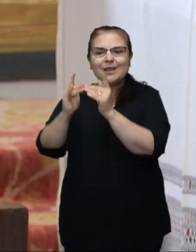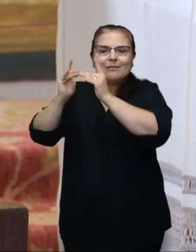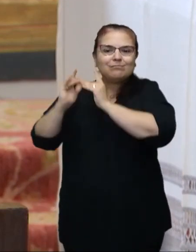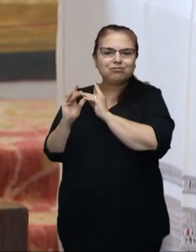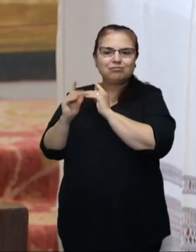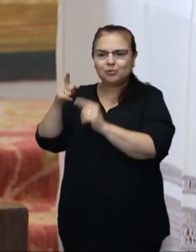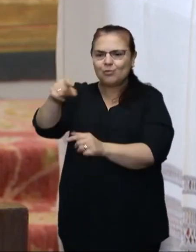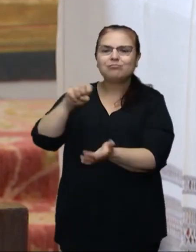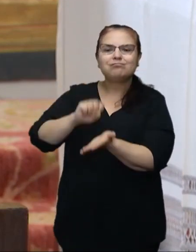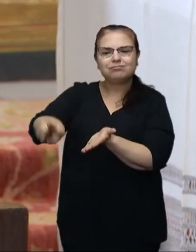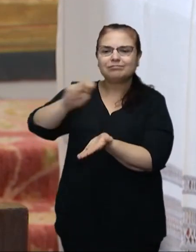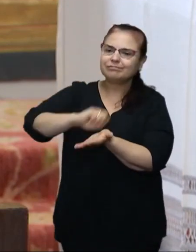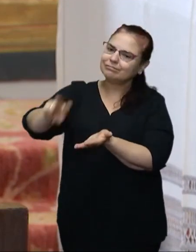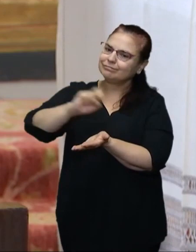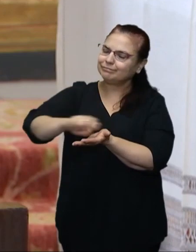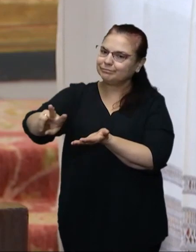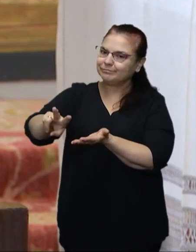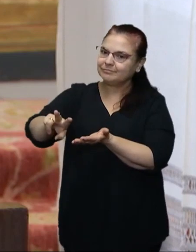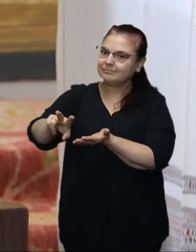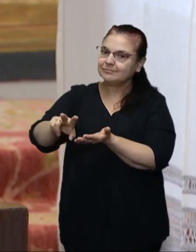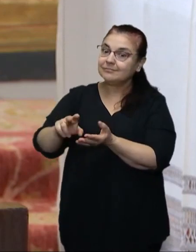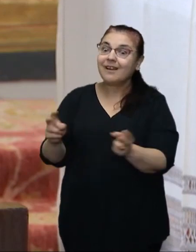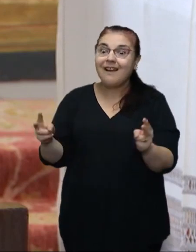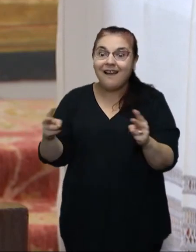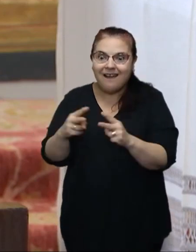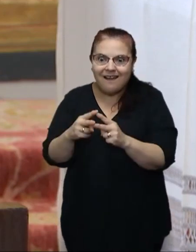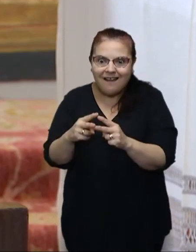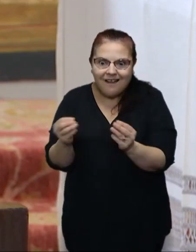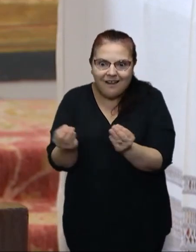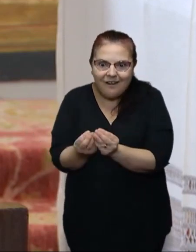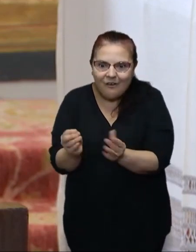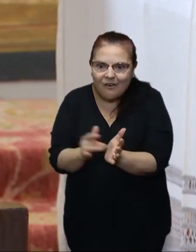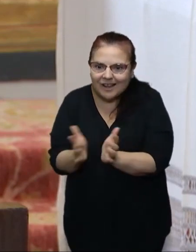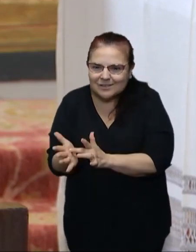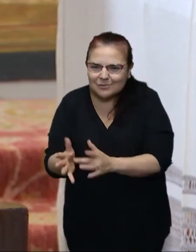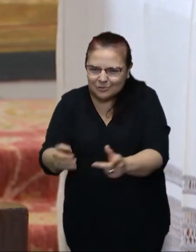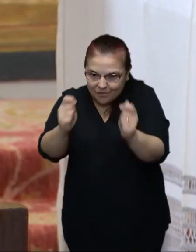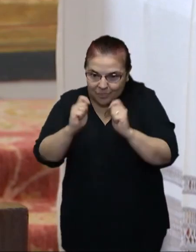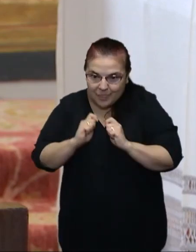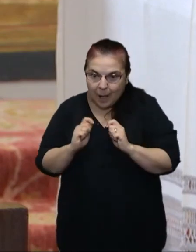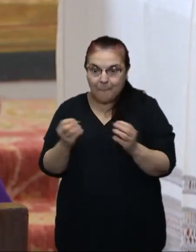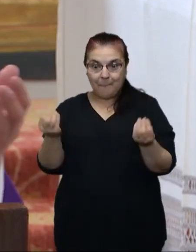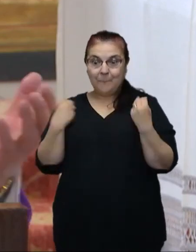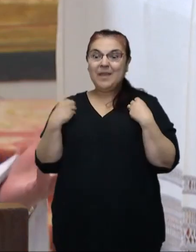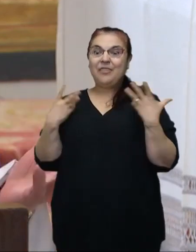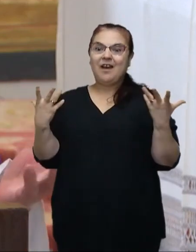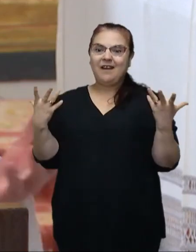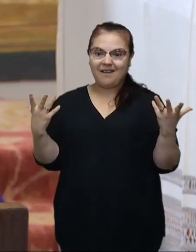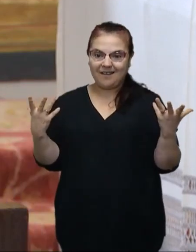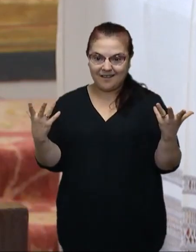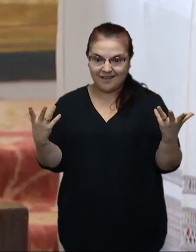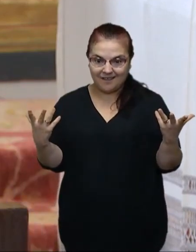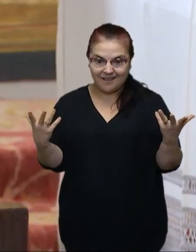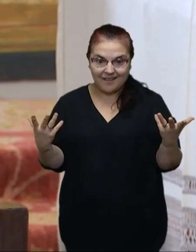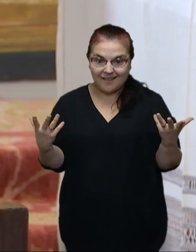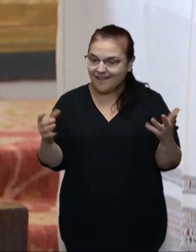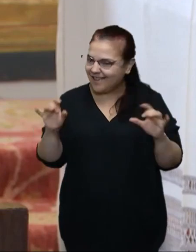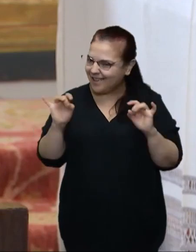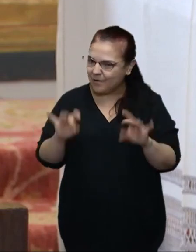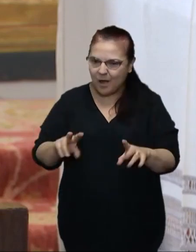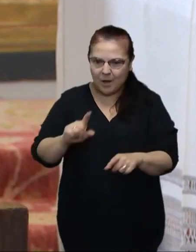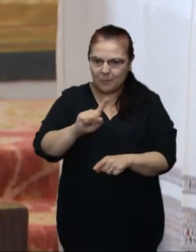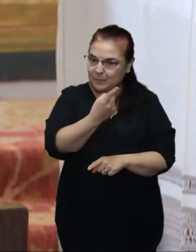andar. El encuentro con Jesús nos da la vida. De la misma manera que en la primera